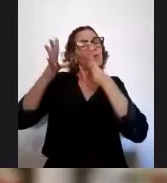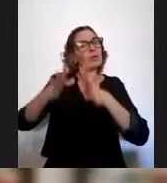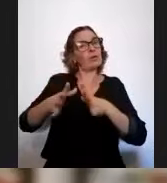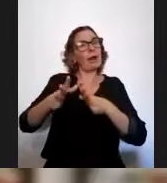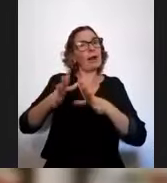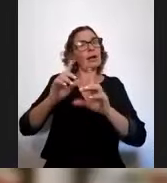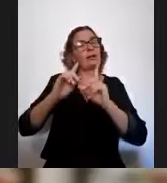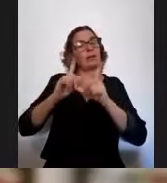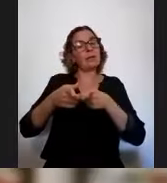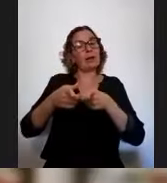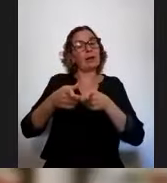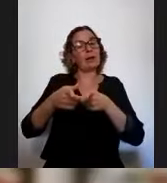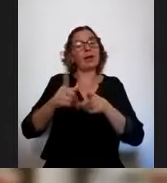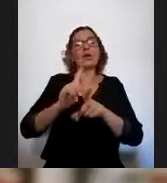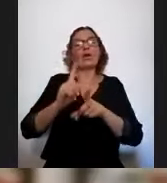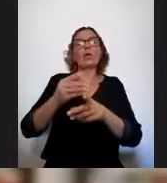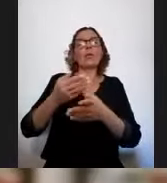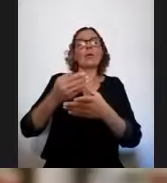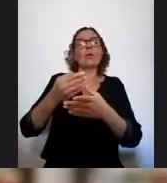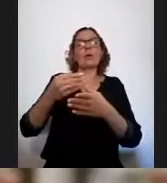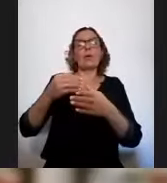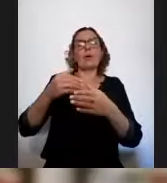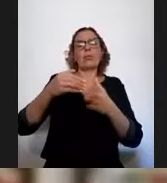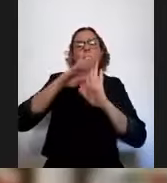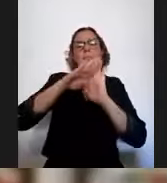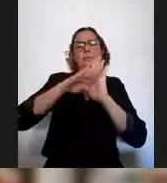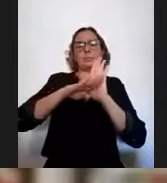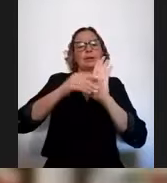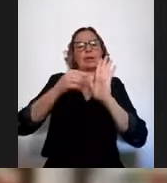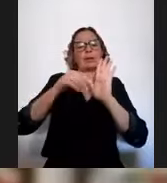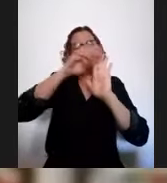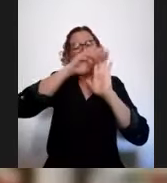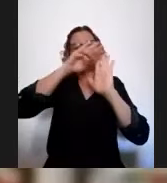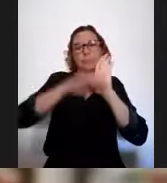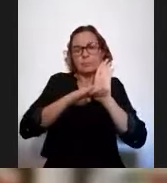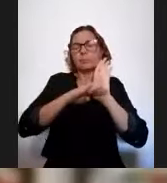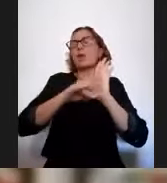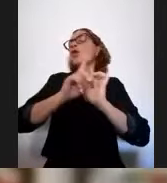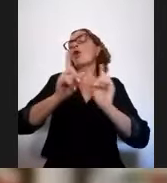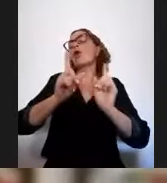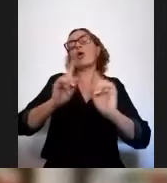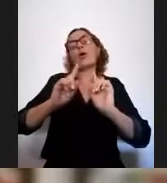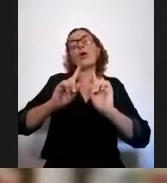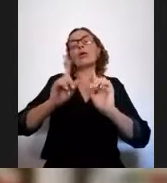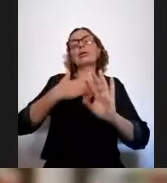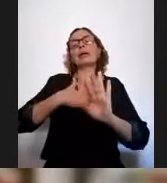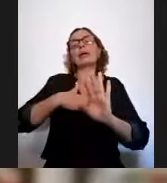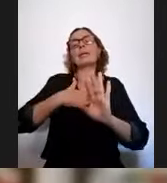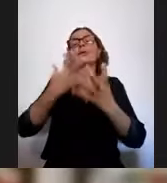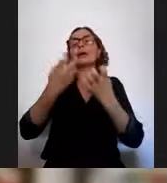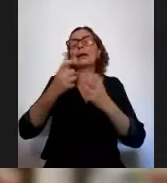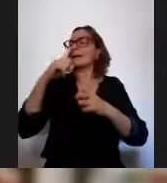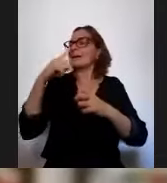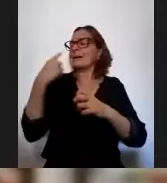que saltearnos ningún paso, ¿sí? No tenemos que, por querer hacerlo